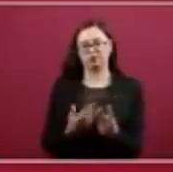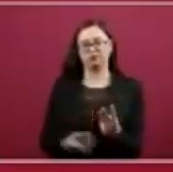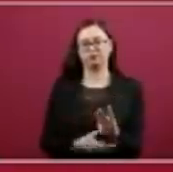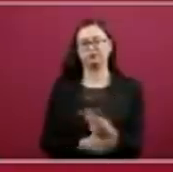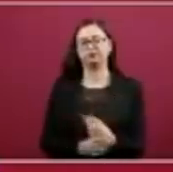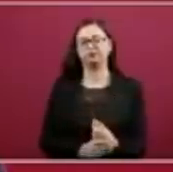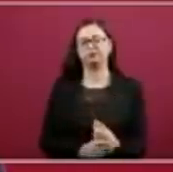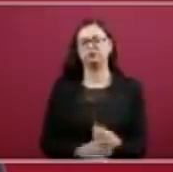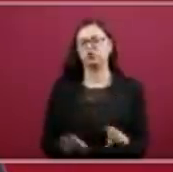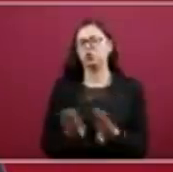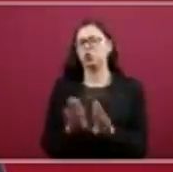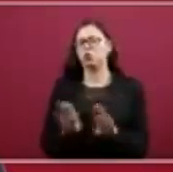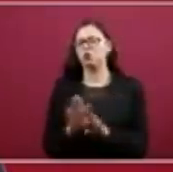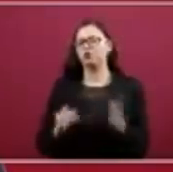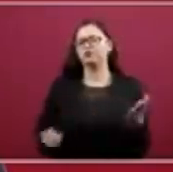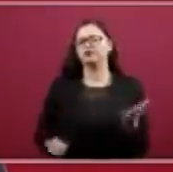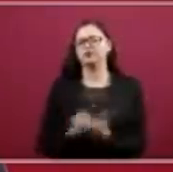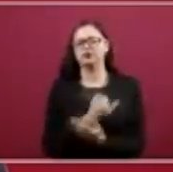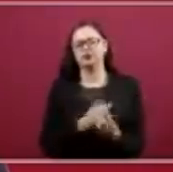¿Cómo decidimos?